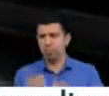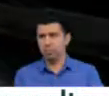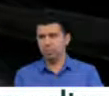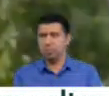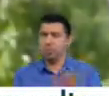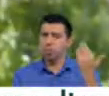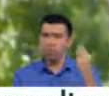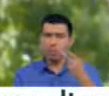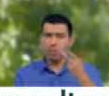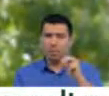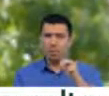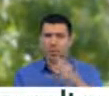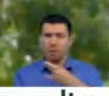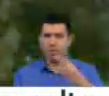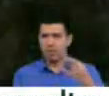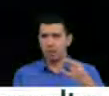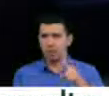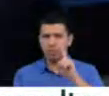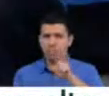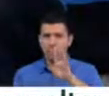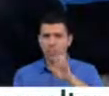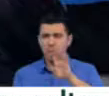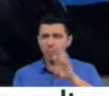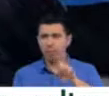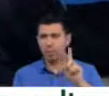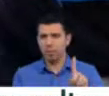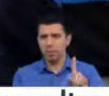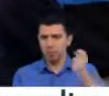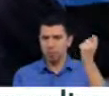fue el 20 de marzo del 91.